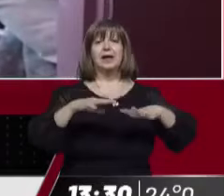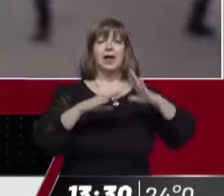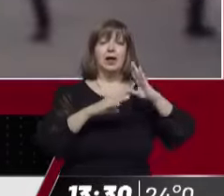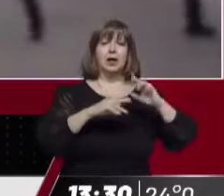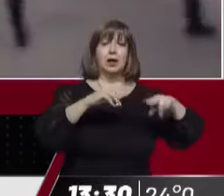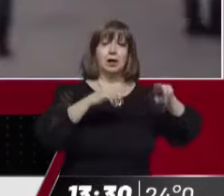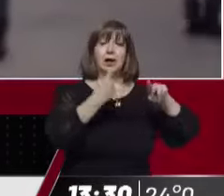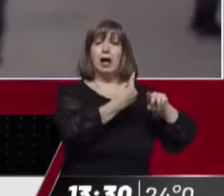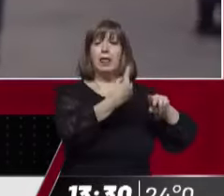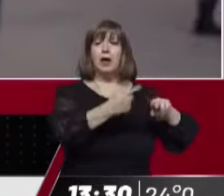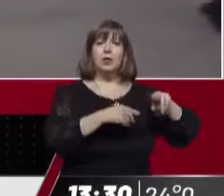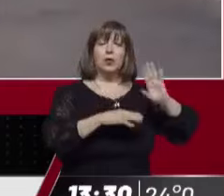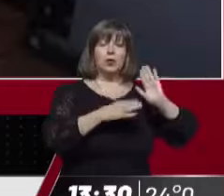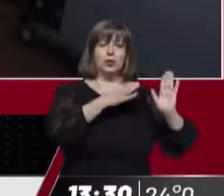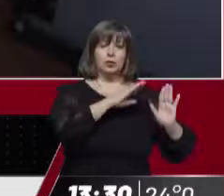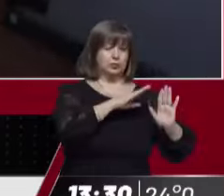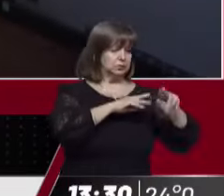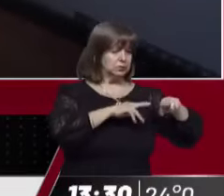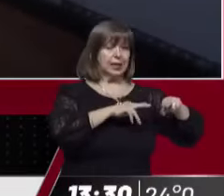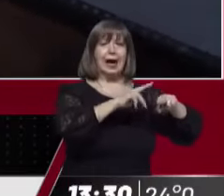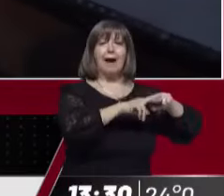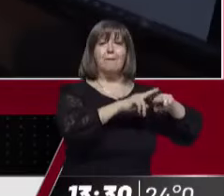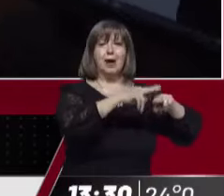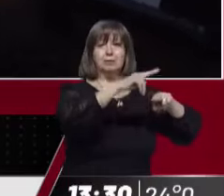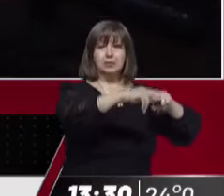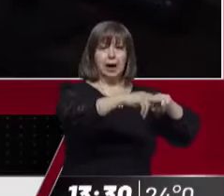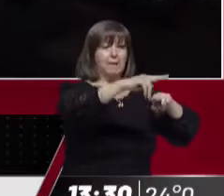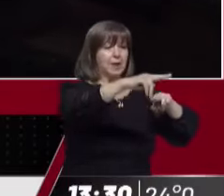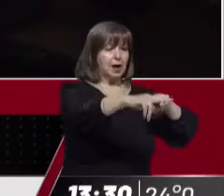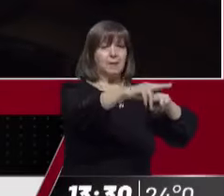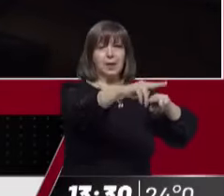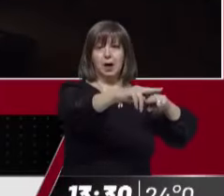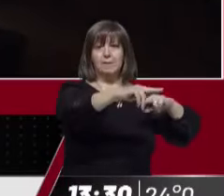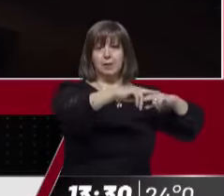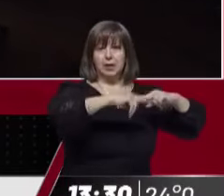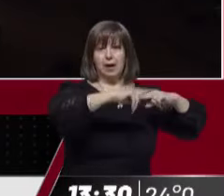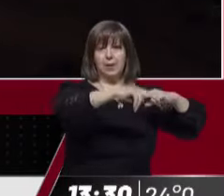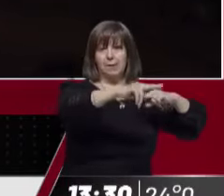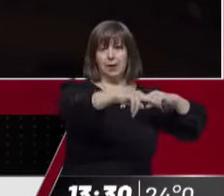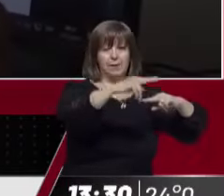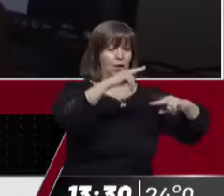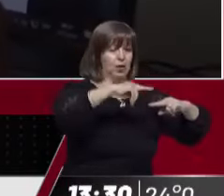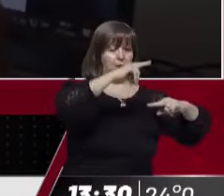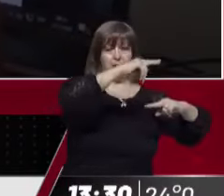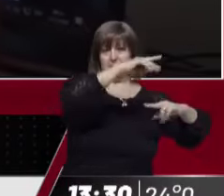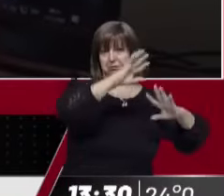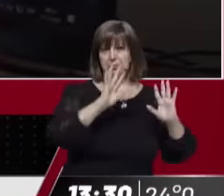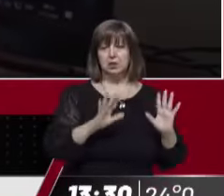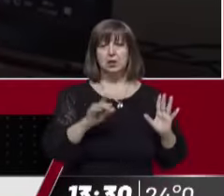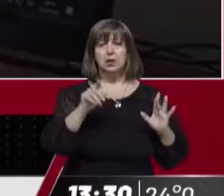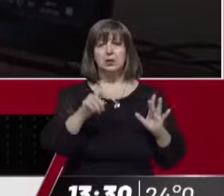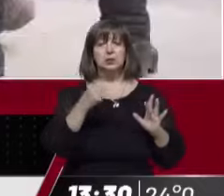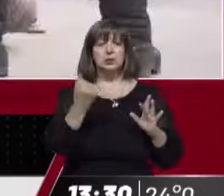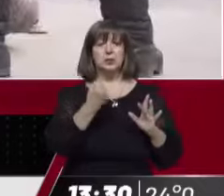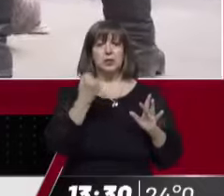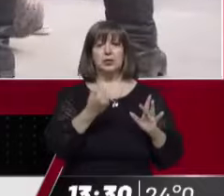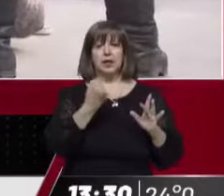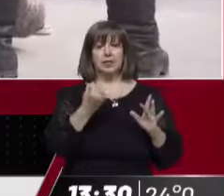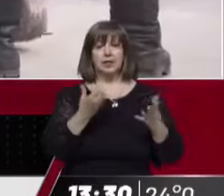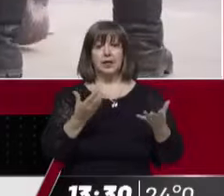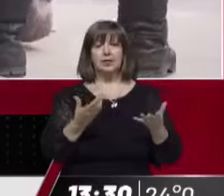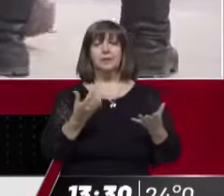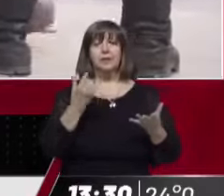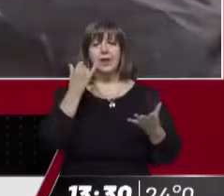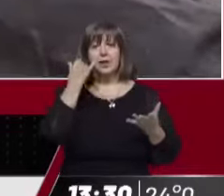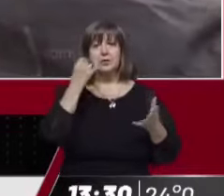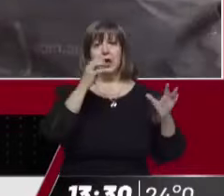por una cuestión de cercanía con las audiencias y demás. Y entonces, en ese sentido, justamente esto es sumamente importante, este traslado que se ha hecho